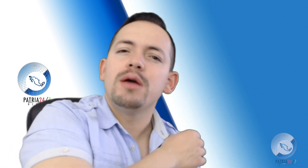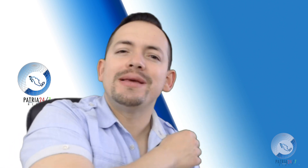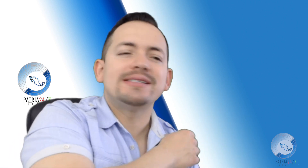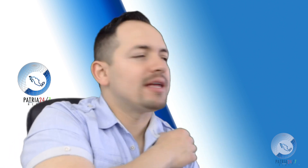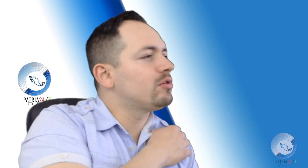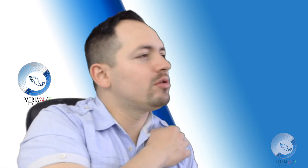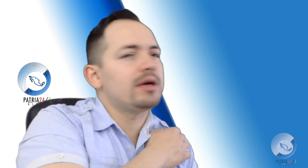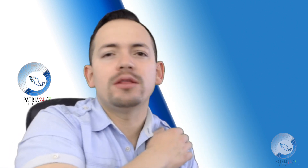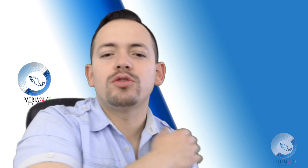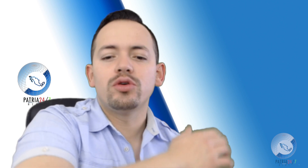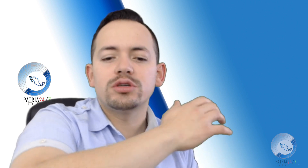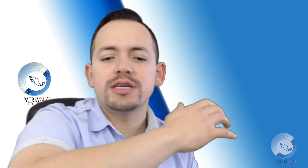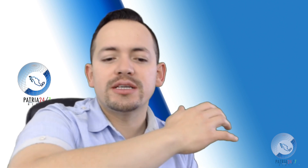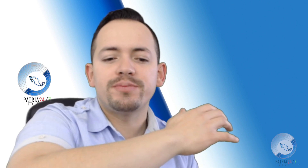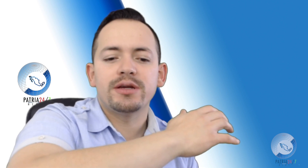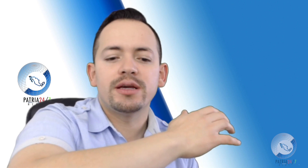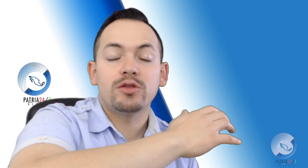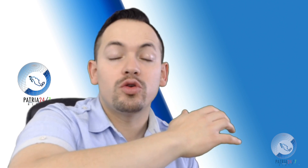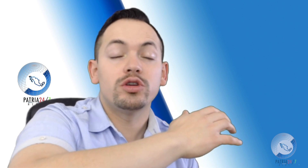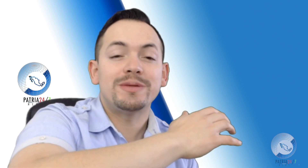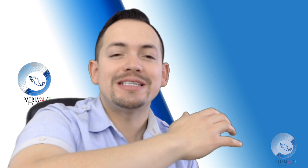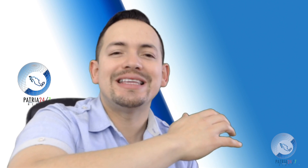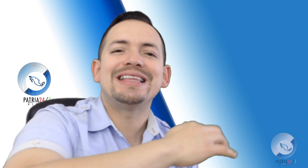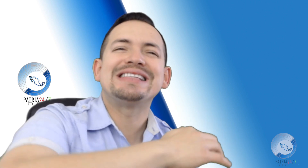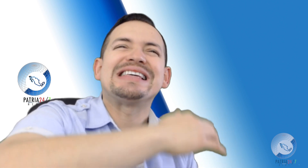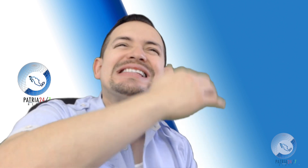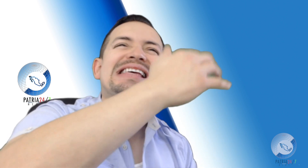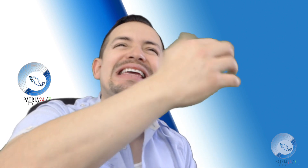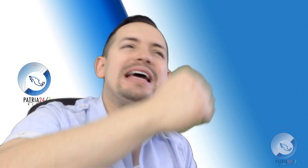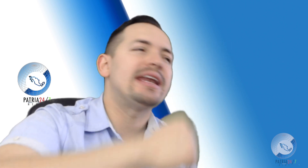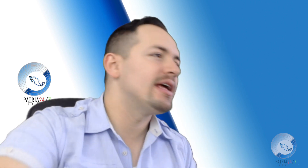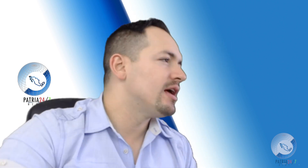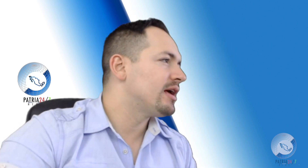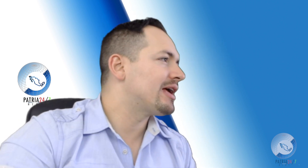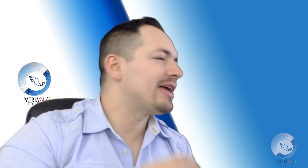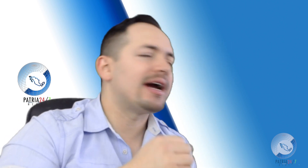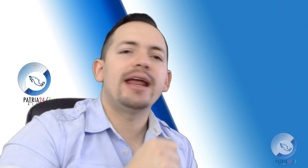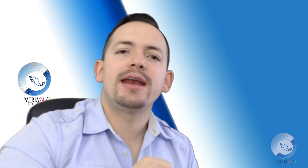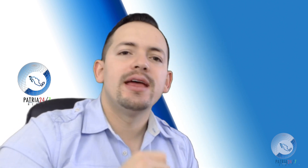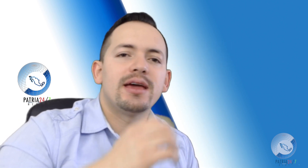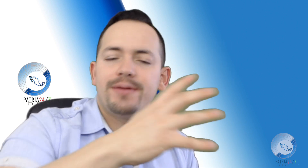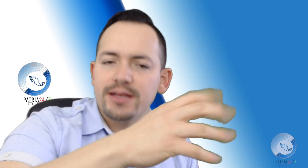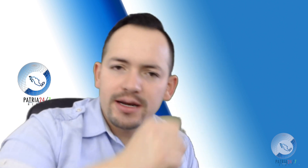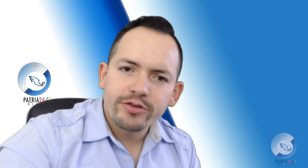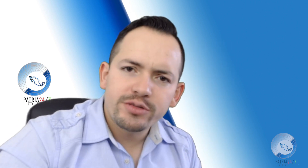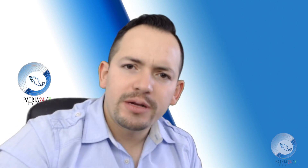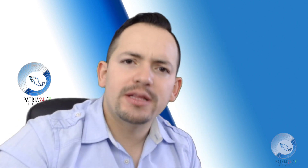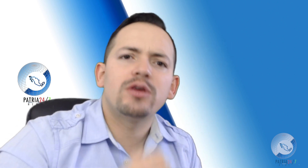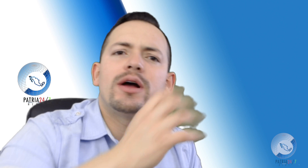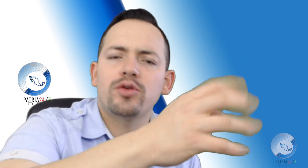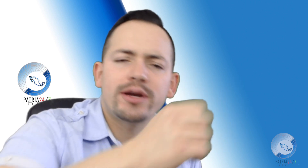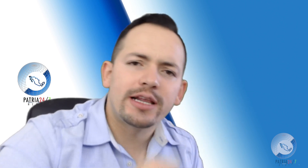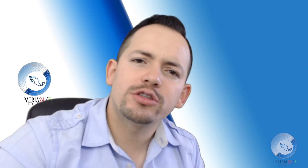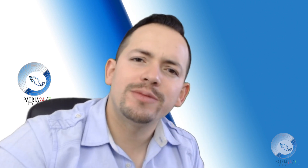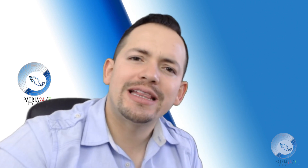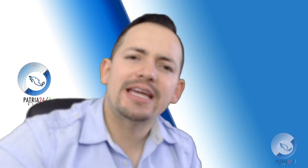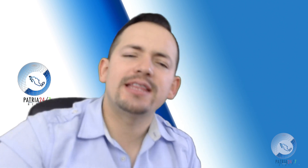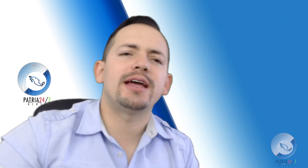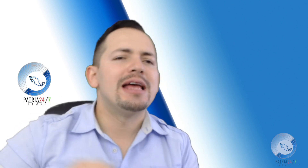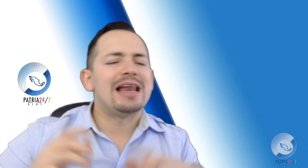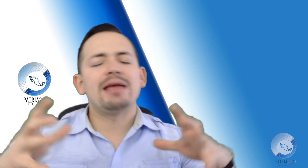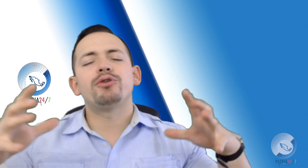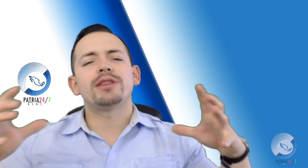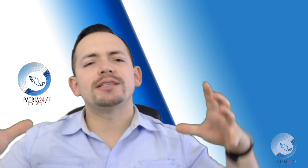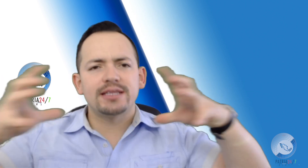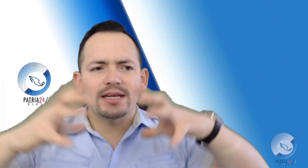sino pensando en todos los presidentes que seguirán, que llegarán, que vendrán en 2024, en el